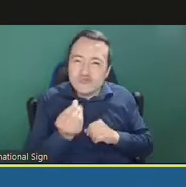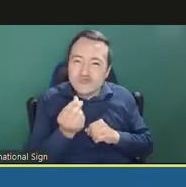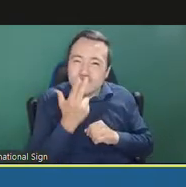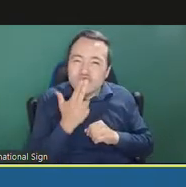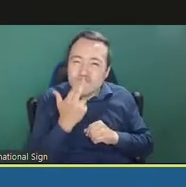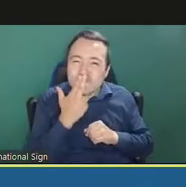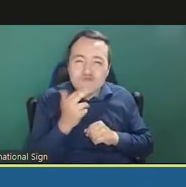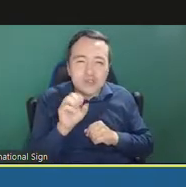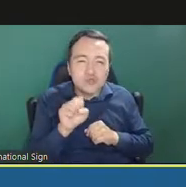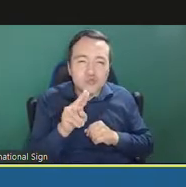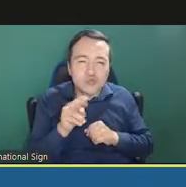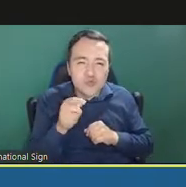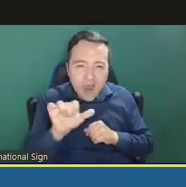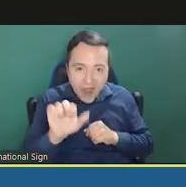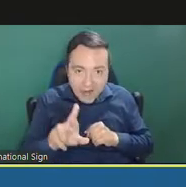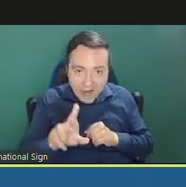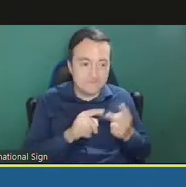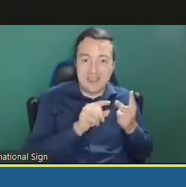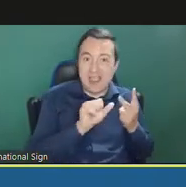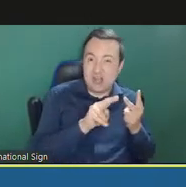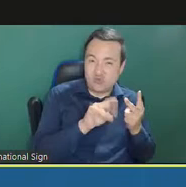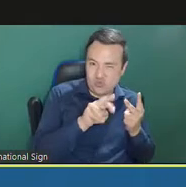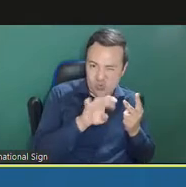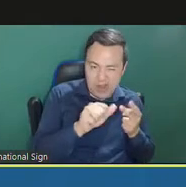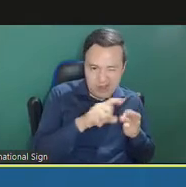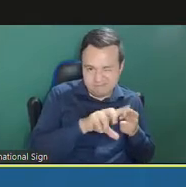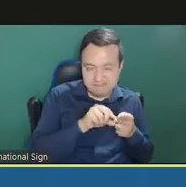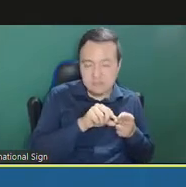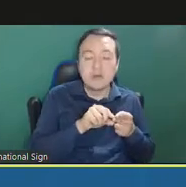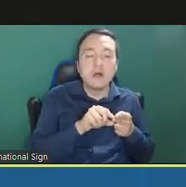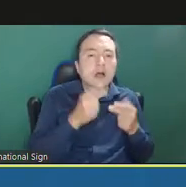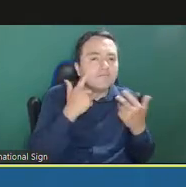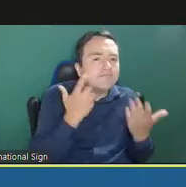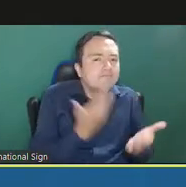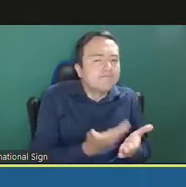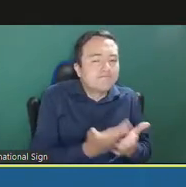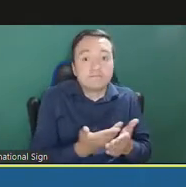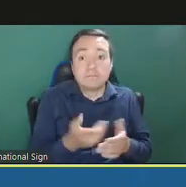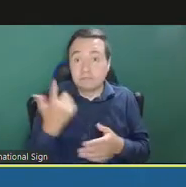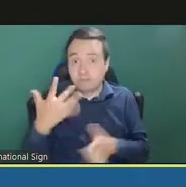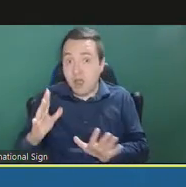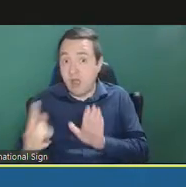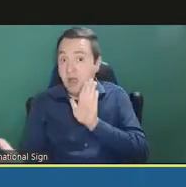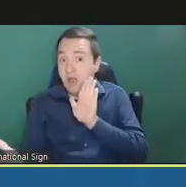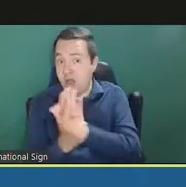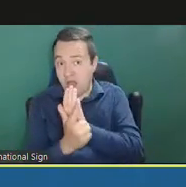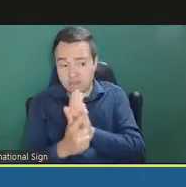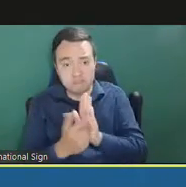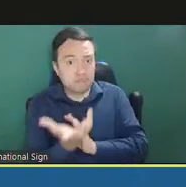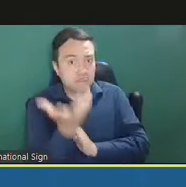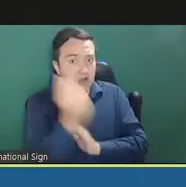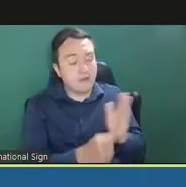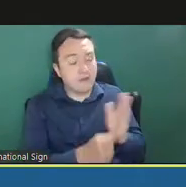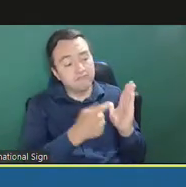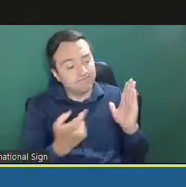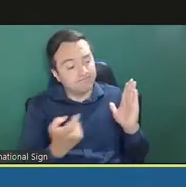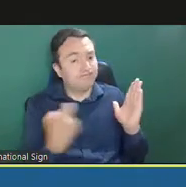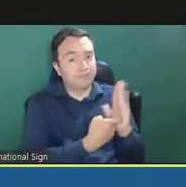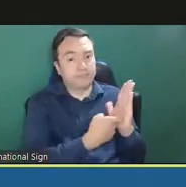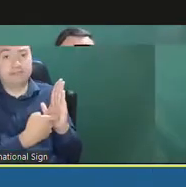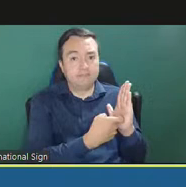gravan y estos productos con impuestos indirectos hay siete jurisdicciones